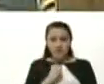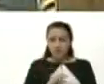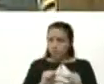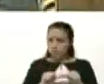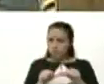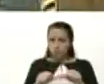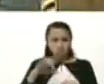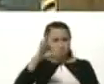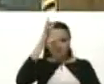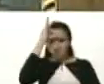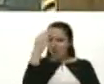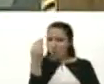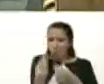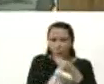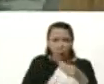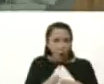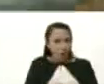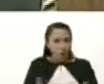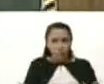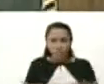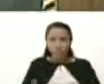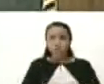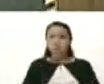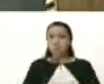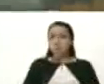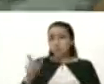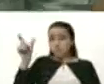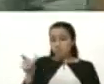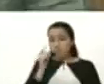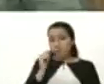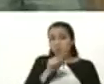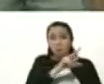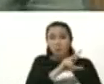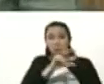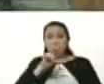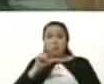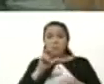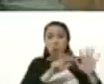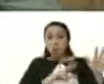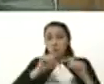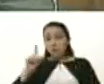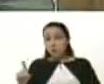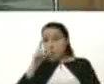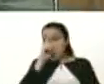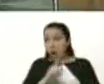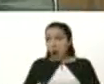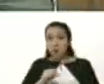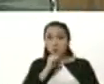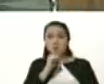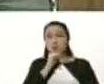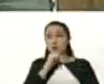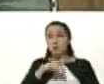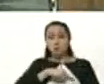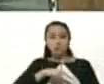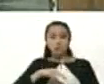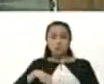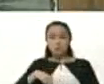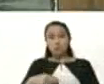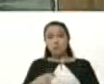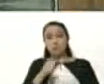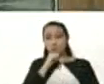cómo. Porque César tiene 81 años y Iván 79. No somos excesivamente jóvenes, como pueden